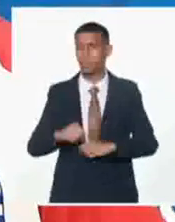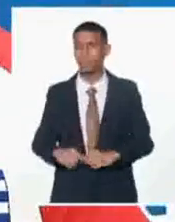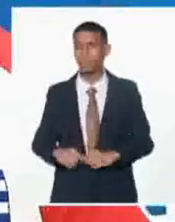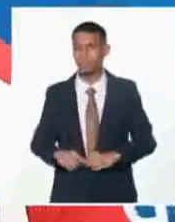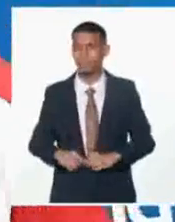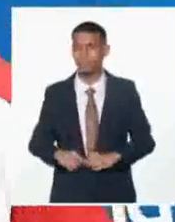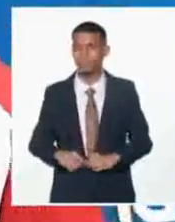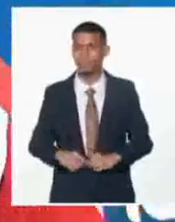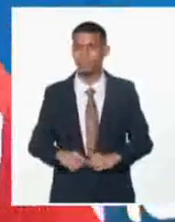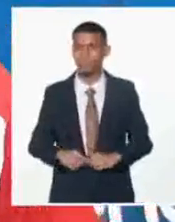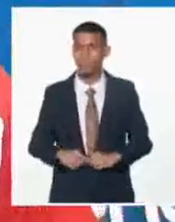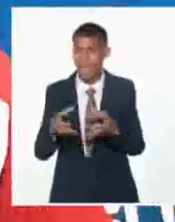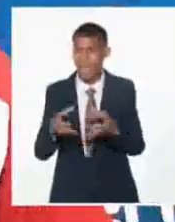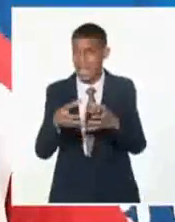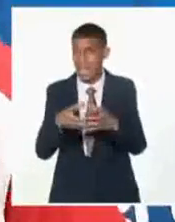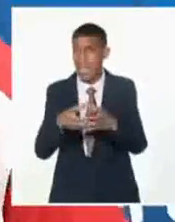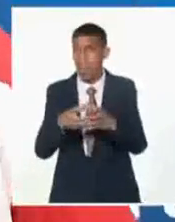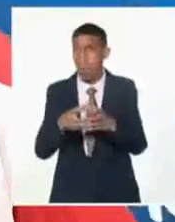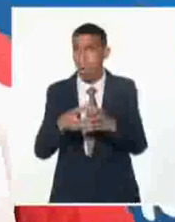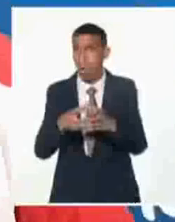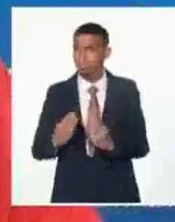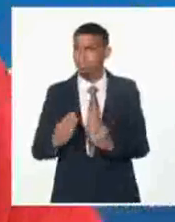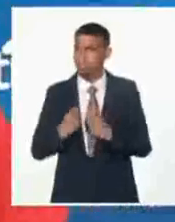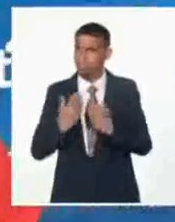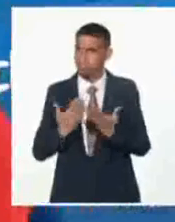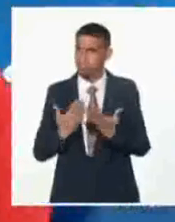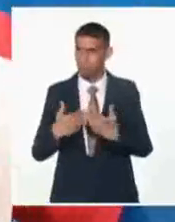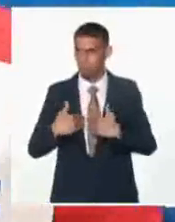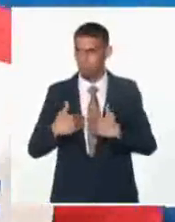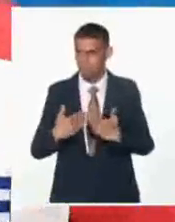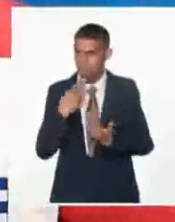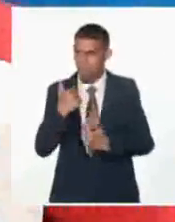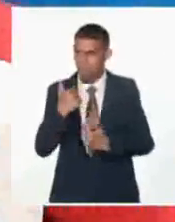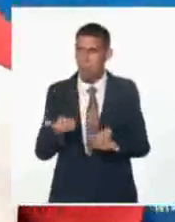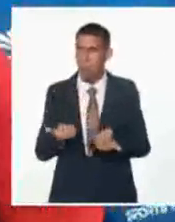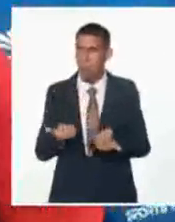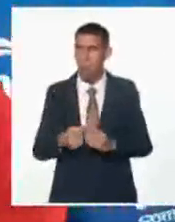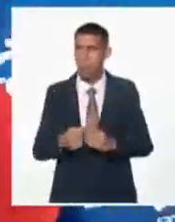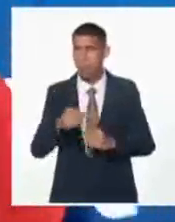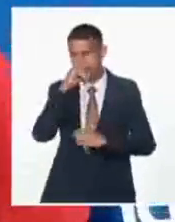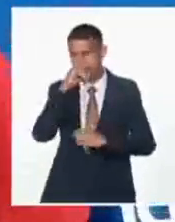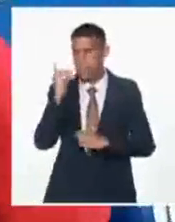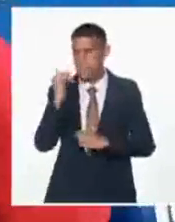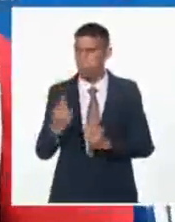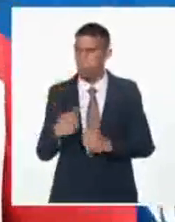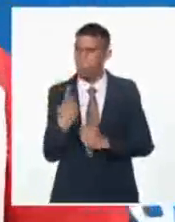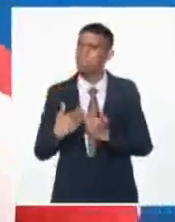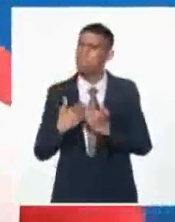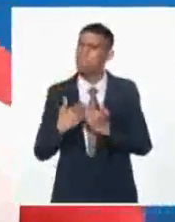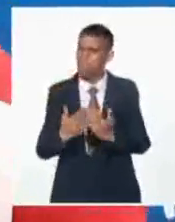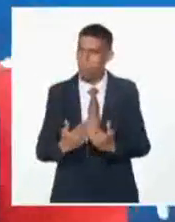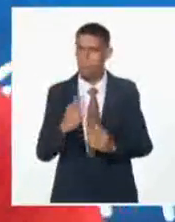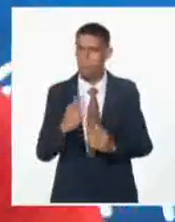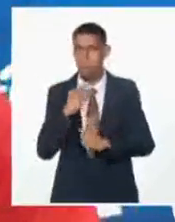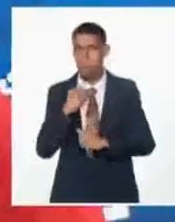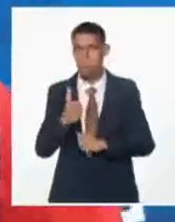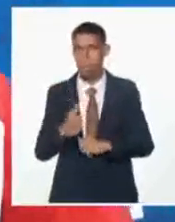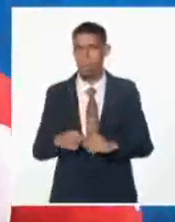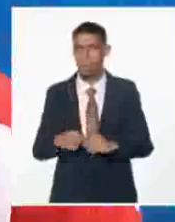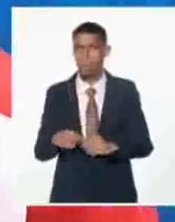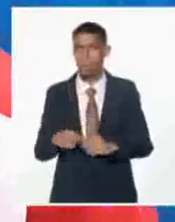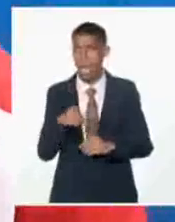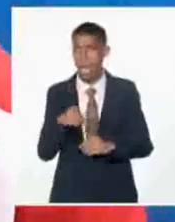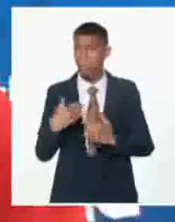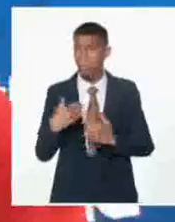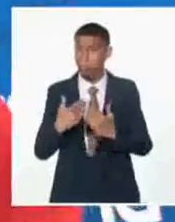al equipo con un gran estado de ánimo, ¿lo consideras así? Sí, tenemos un gran estado de ánimo muy alto y es lo que nos ayuda a